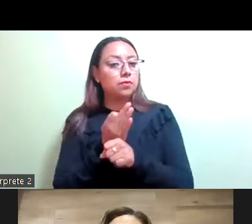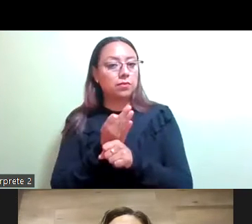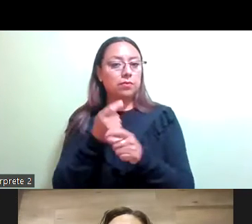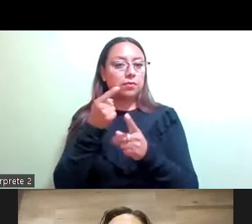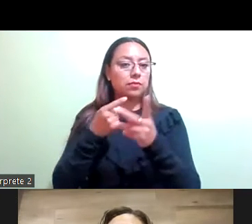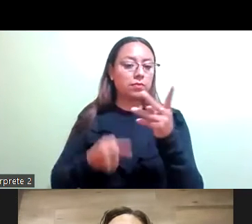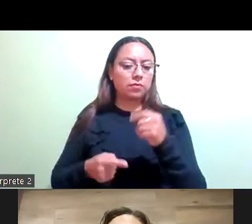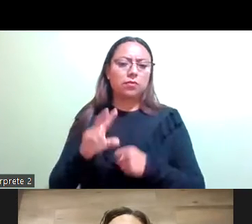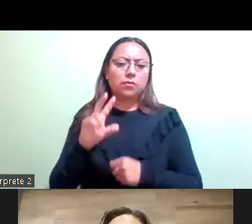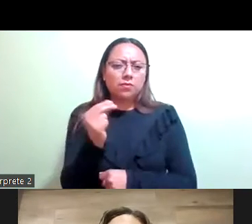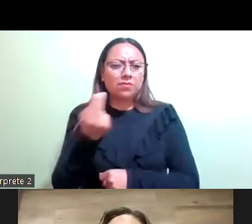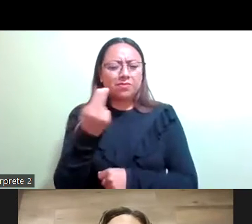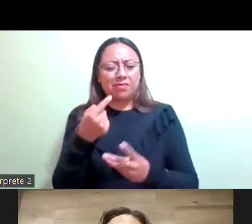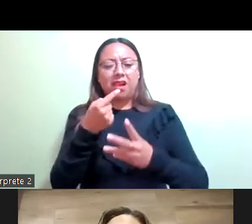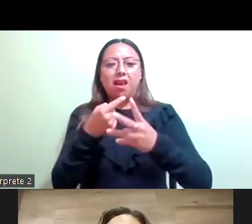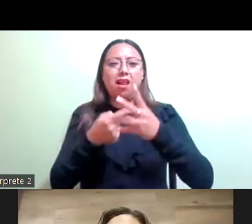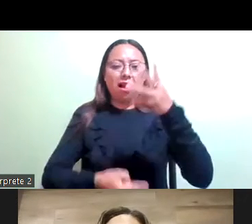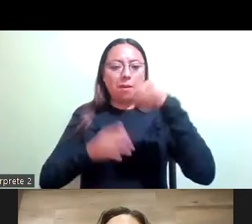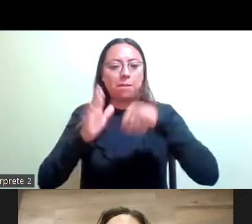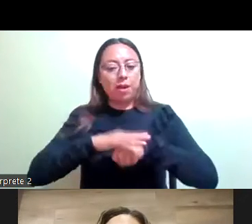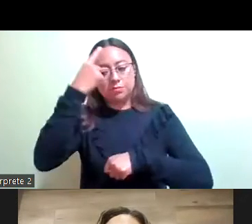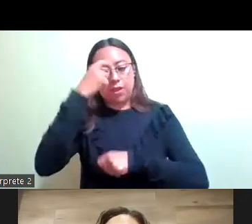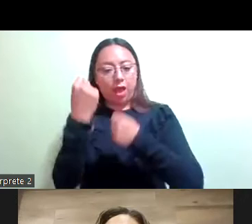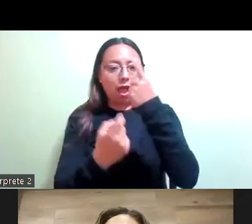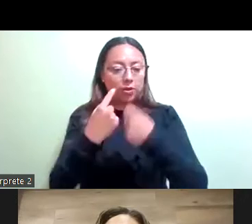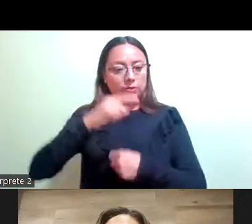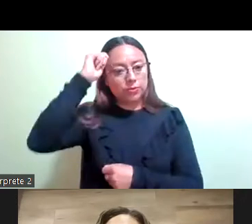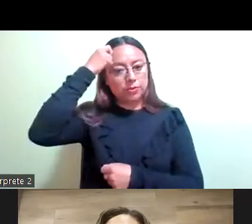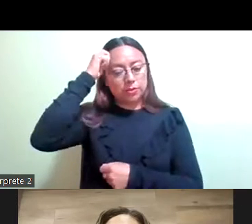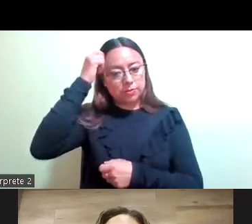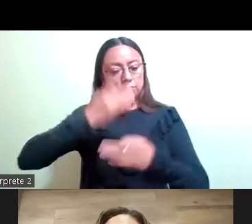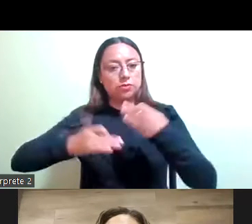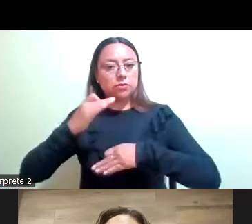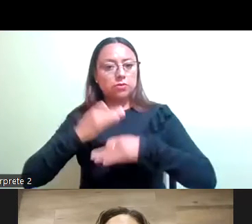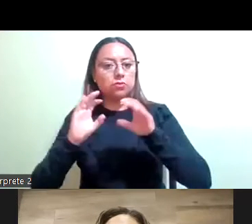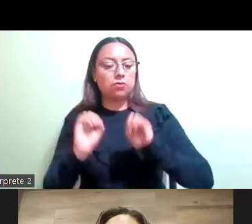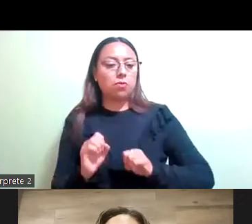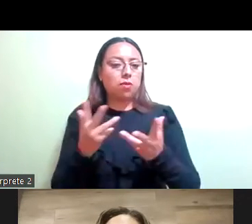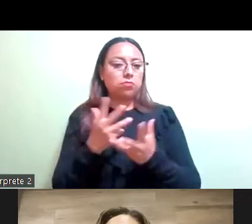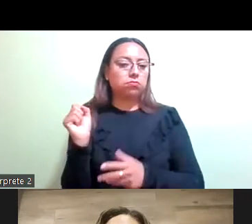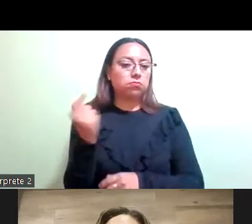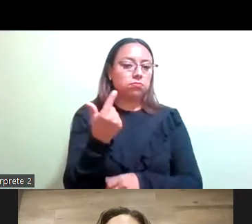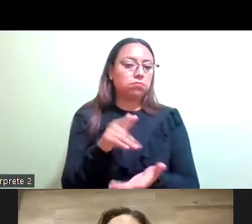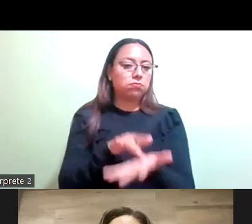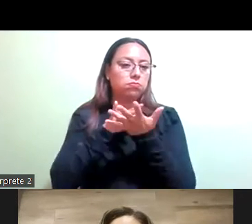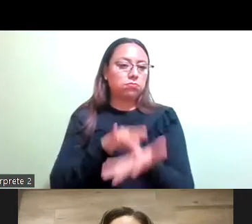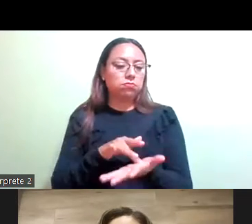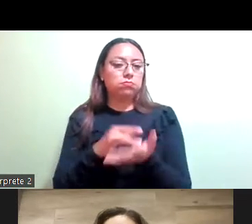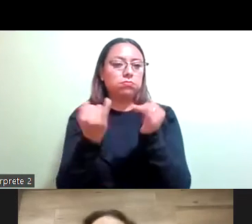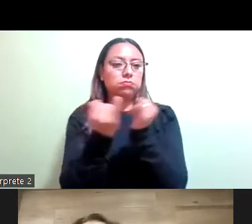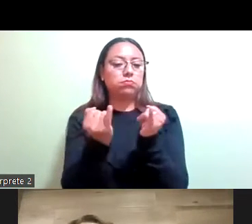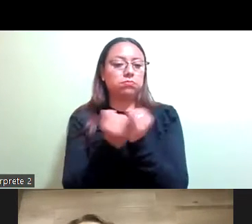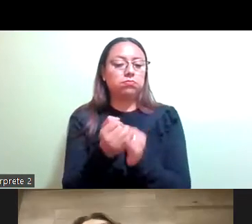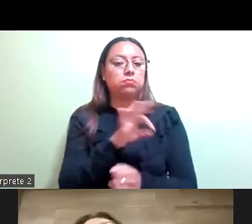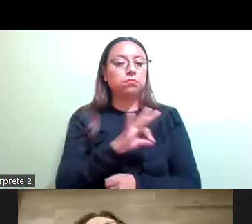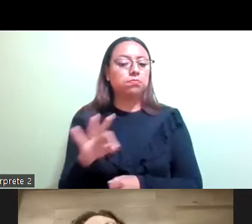mínimos requisitos para la prestación de algún servicio público u obtención de algún apoyo, incluyendo eximir la